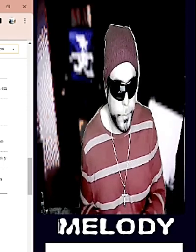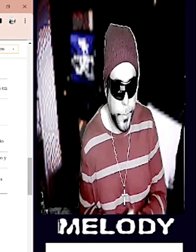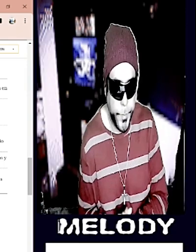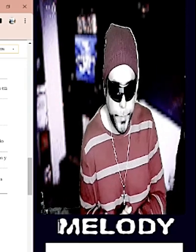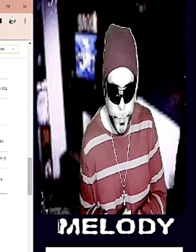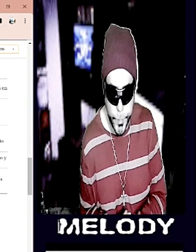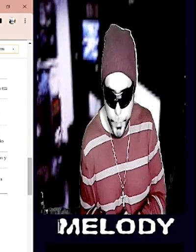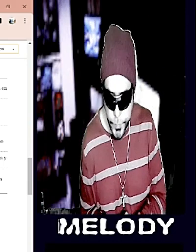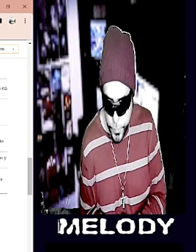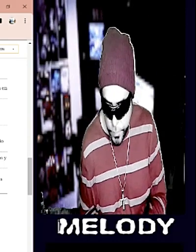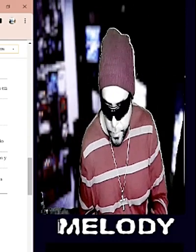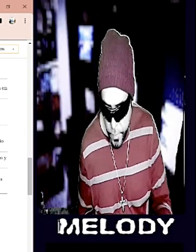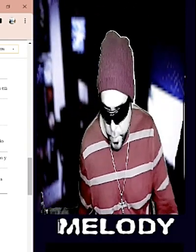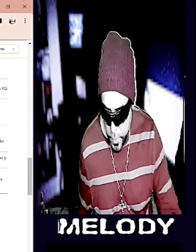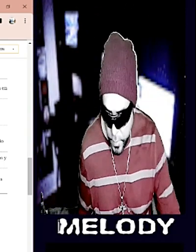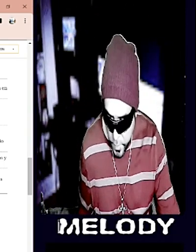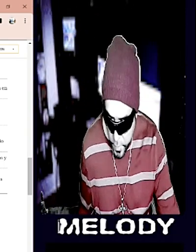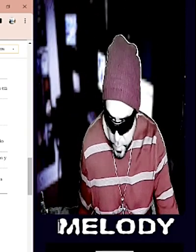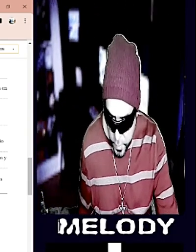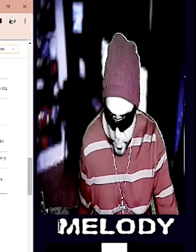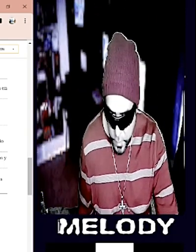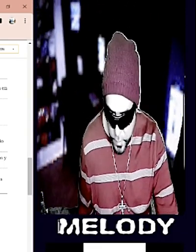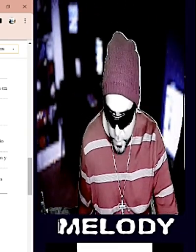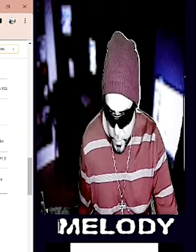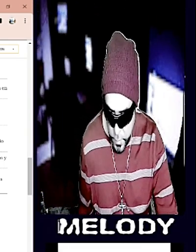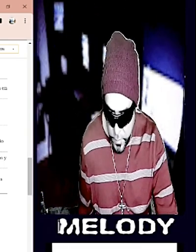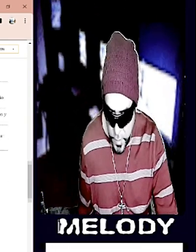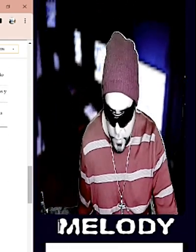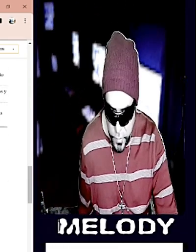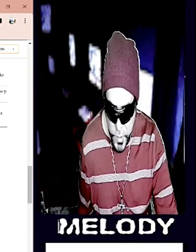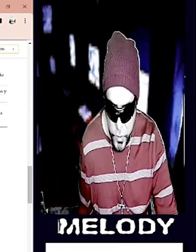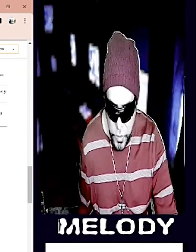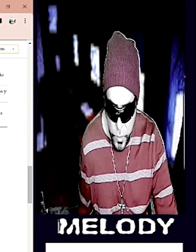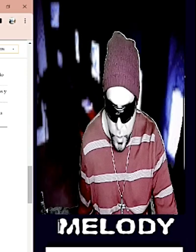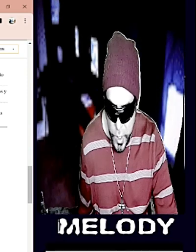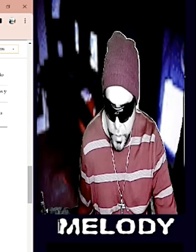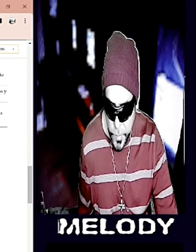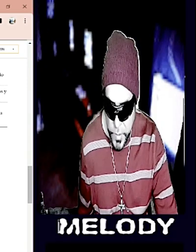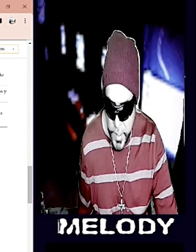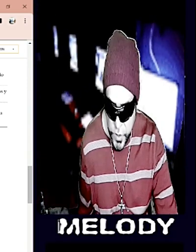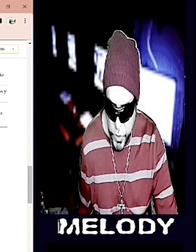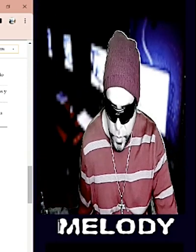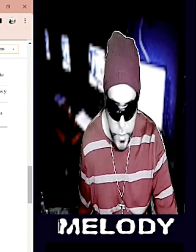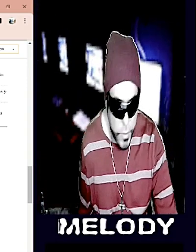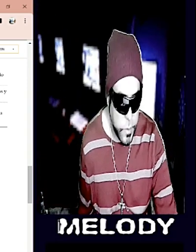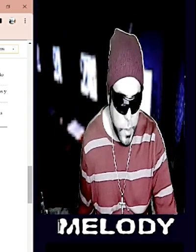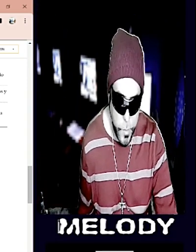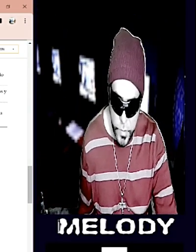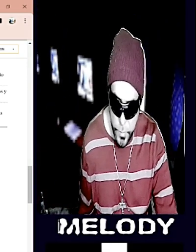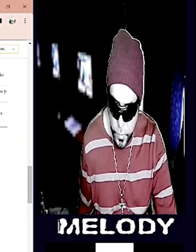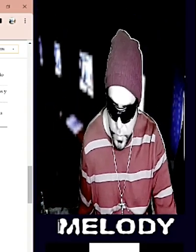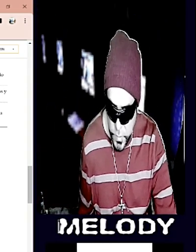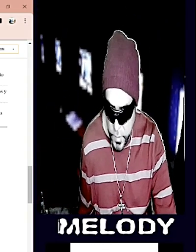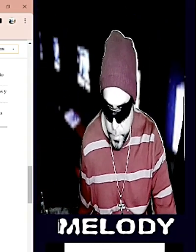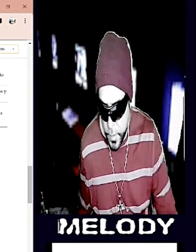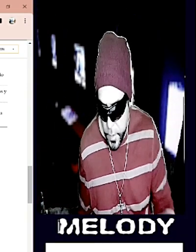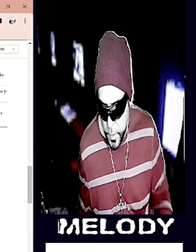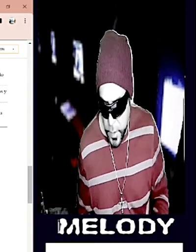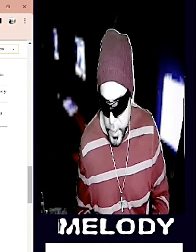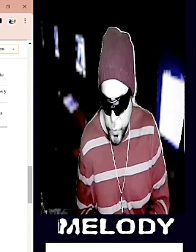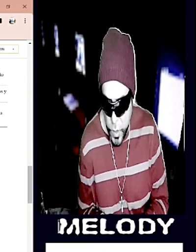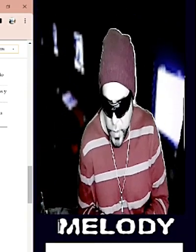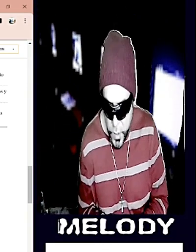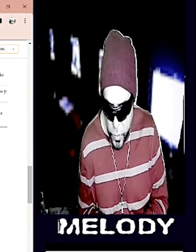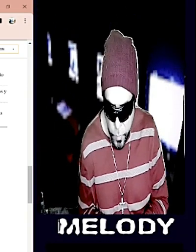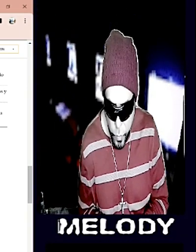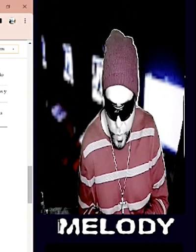sufrido no dice reflexionar su voto en las próximas elecciones ahí nos cian